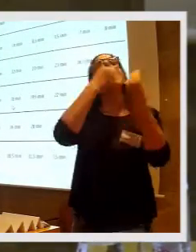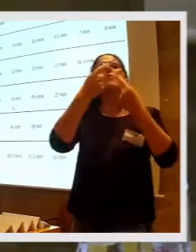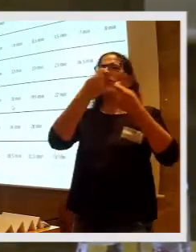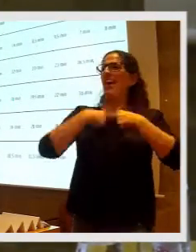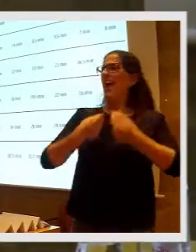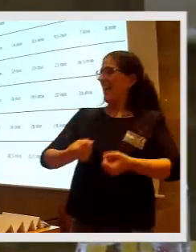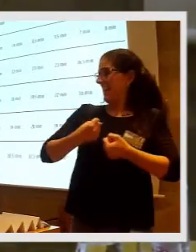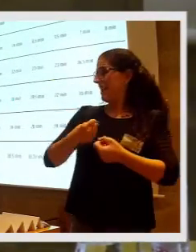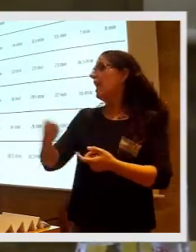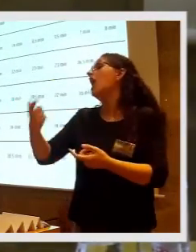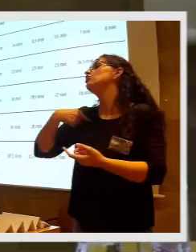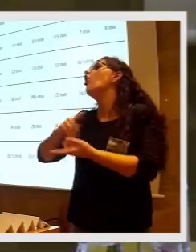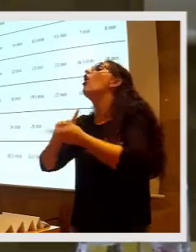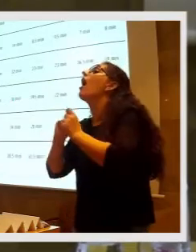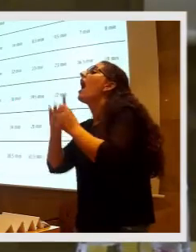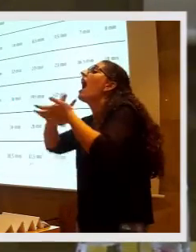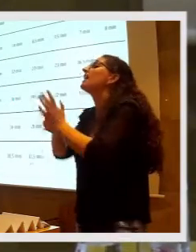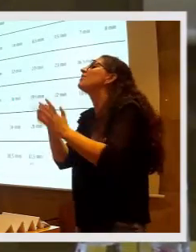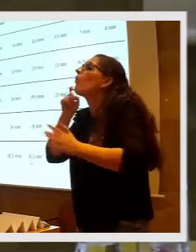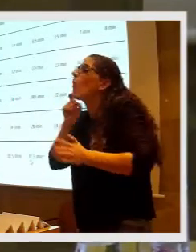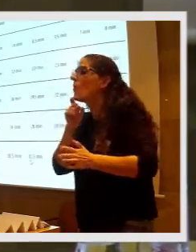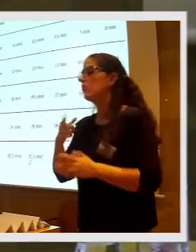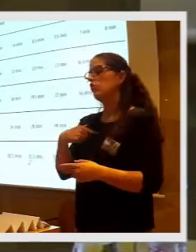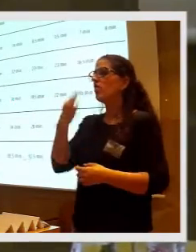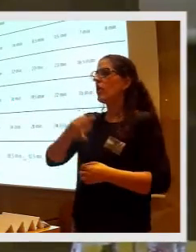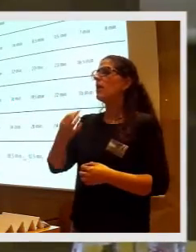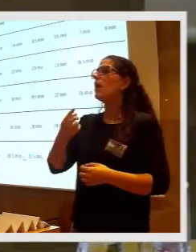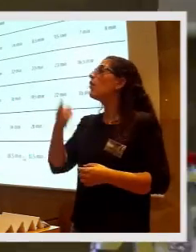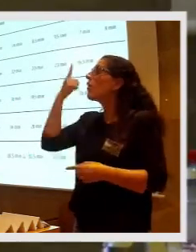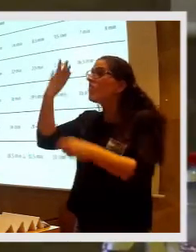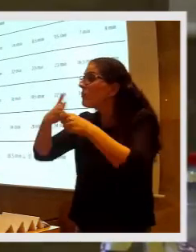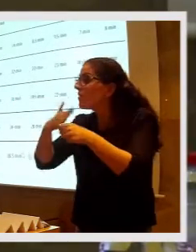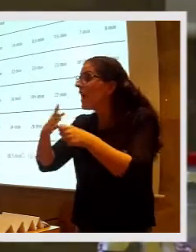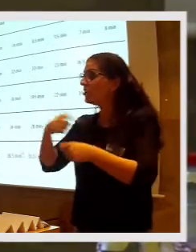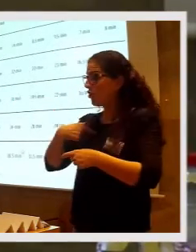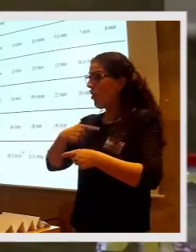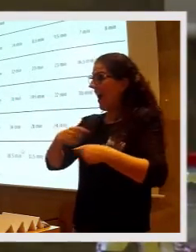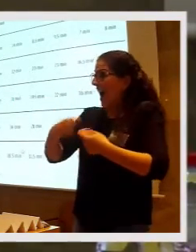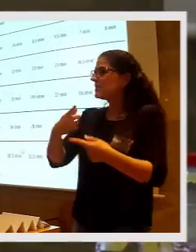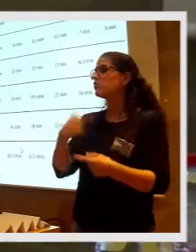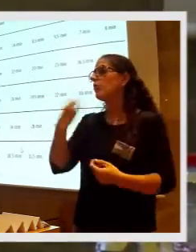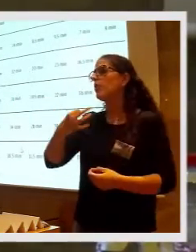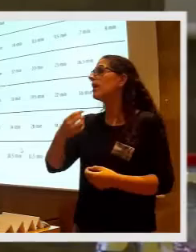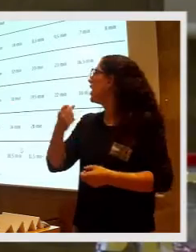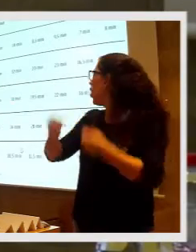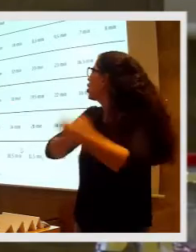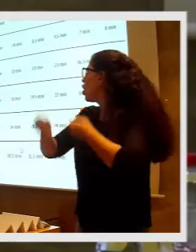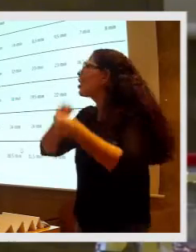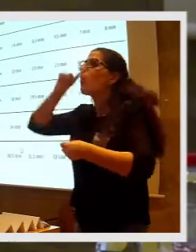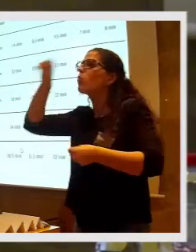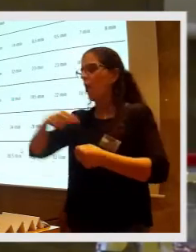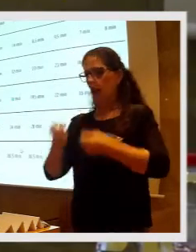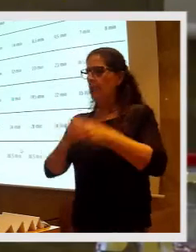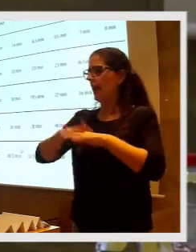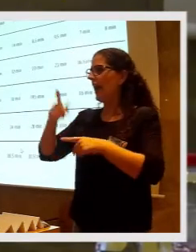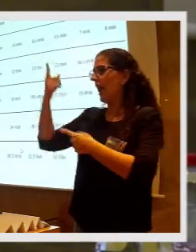supuestamente consumimos a diario, ¿no? Fijaros, una cerveza, pues tenemos que correr casi un cuarto de hora para poder quemar solamente una cerveza, ¿no? Y como ejemplo que os